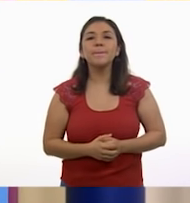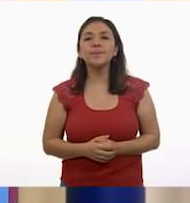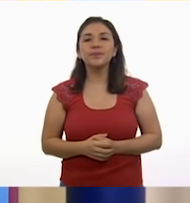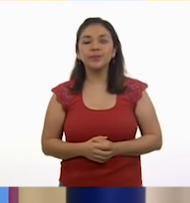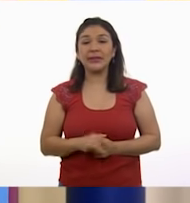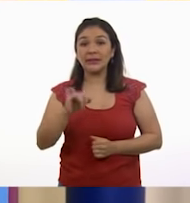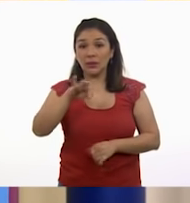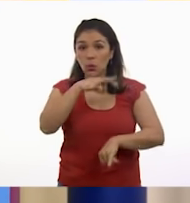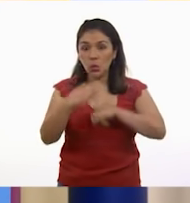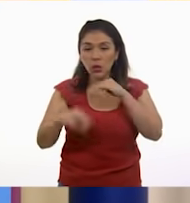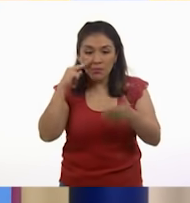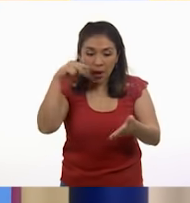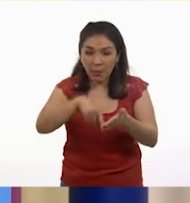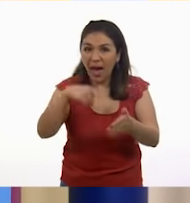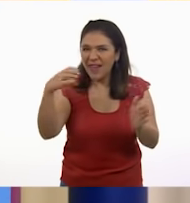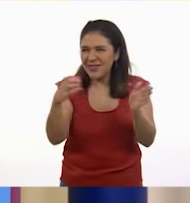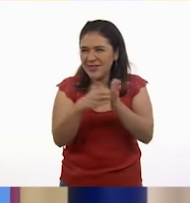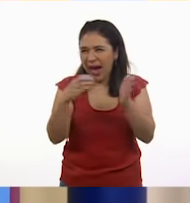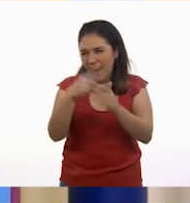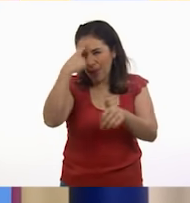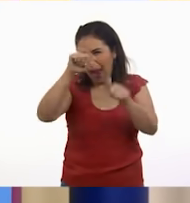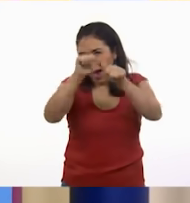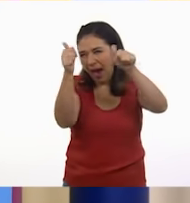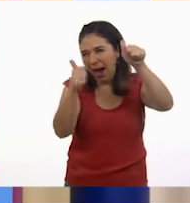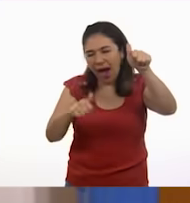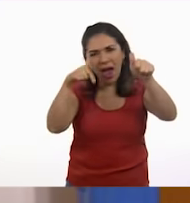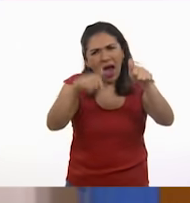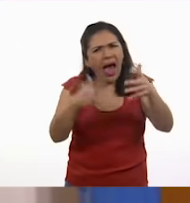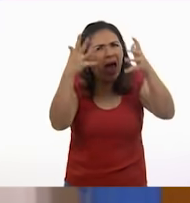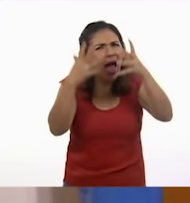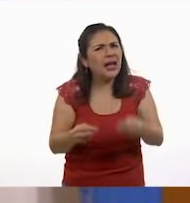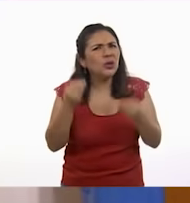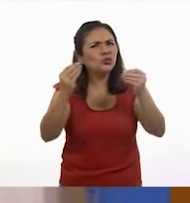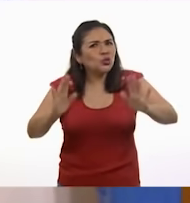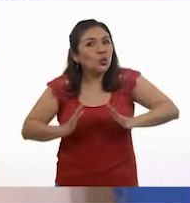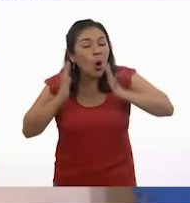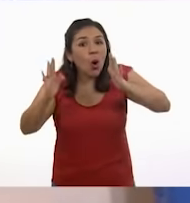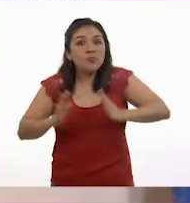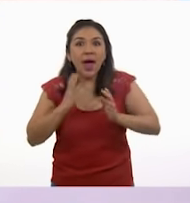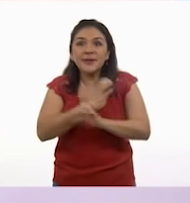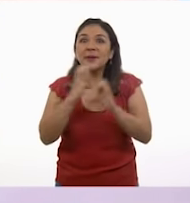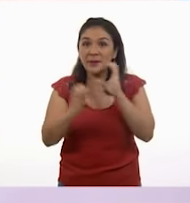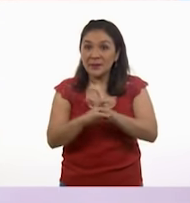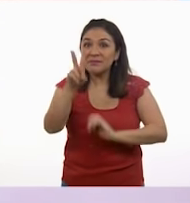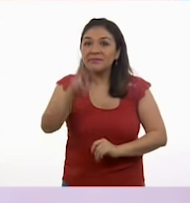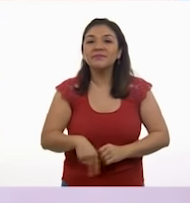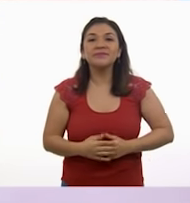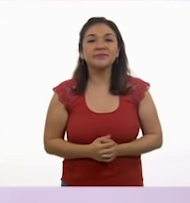aquí en el baúl del arte hoy cuántas sorpresas muchas sorpresas